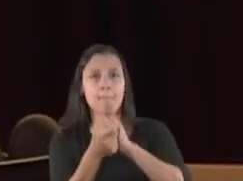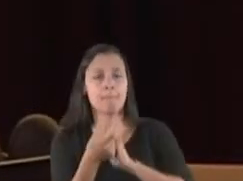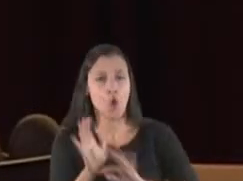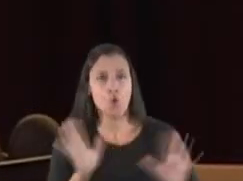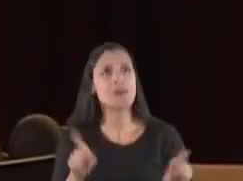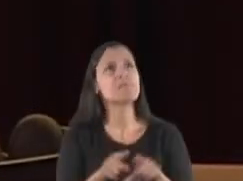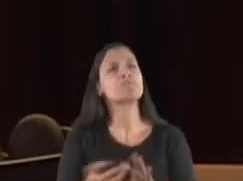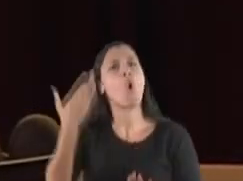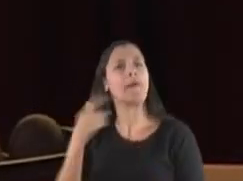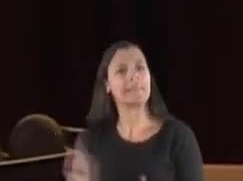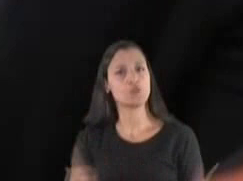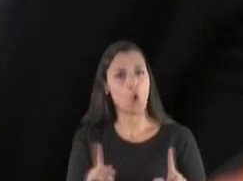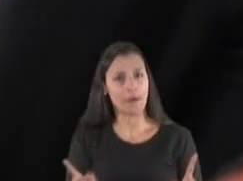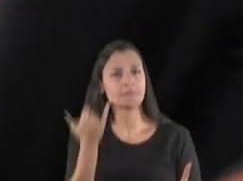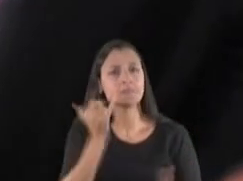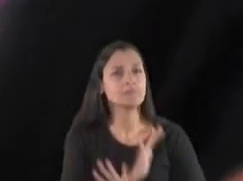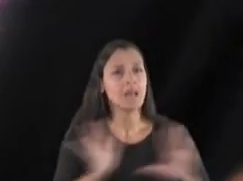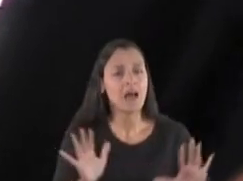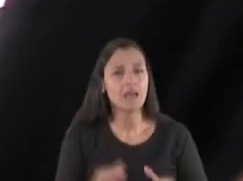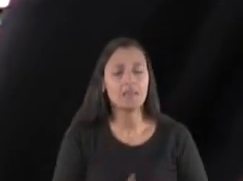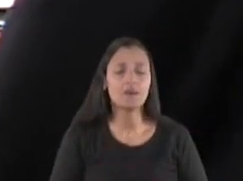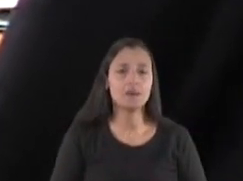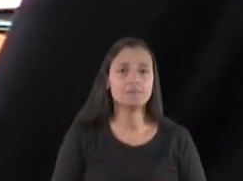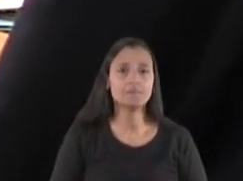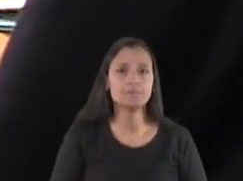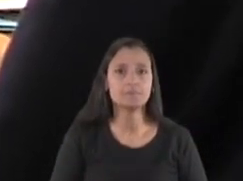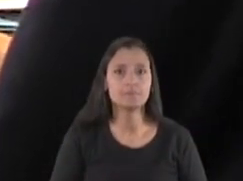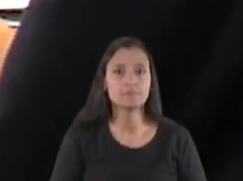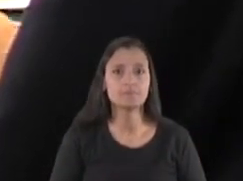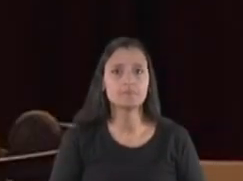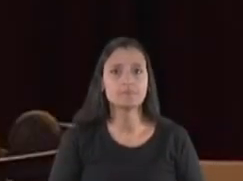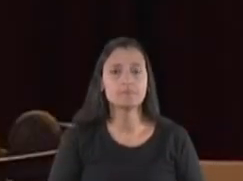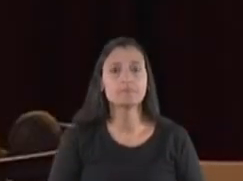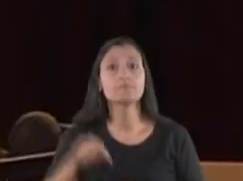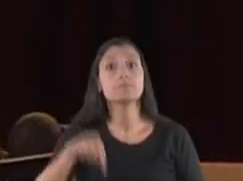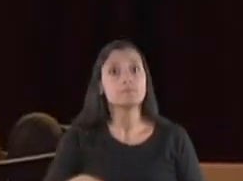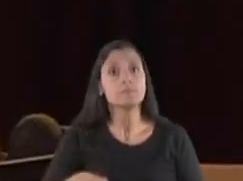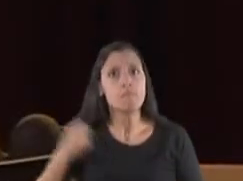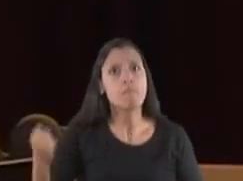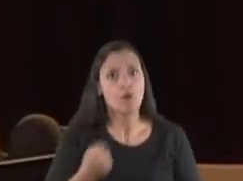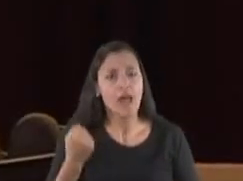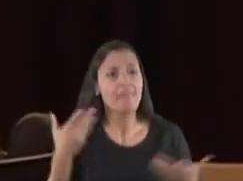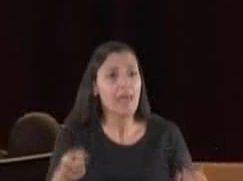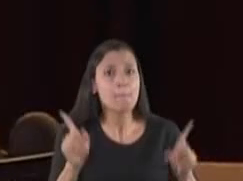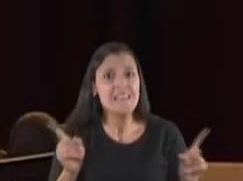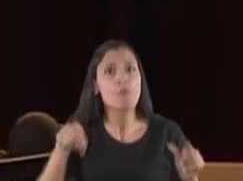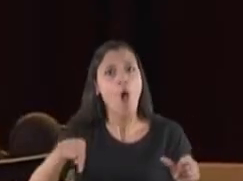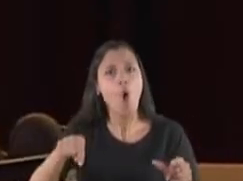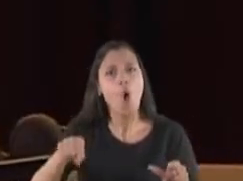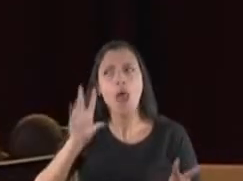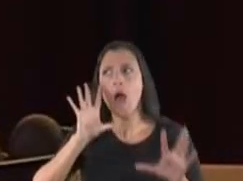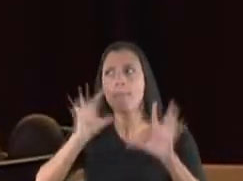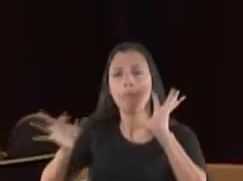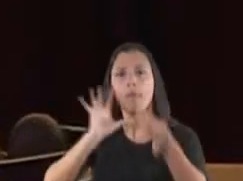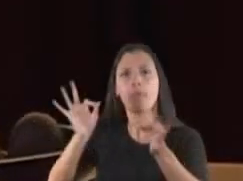Es muy evidente que ya la gran aldea no existe. Es tan evidente como que las naciones empiezan a mirarse